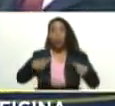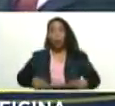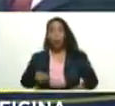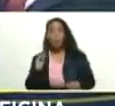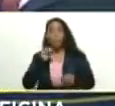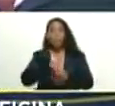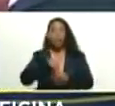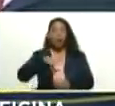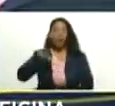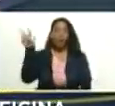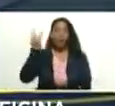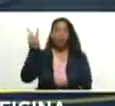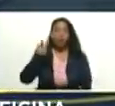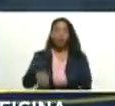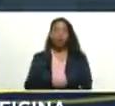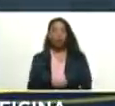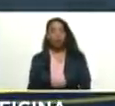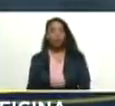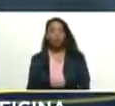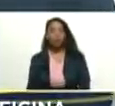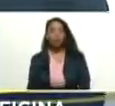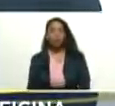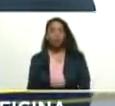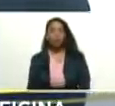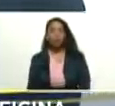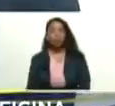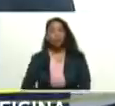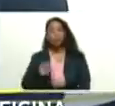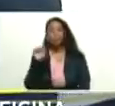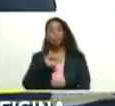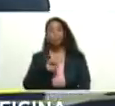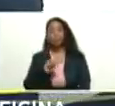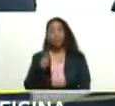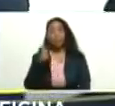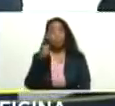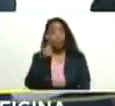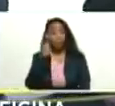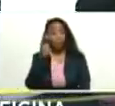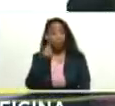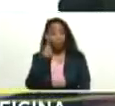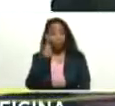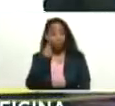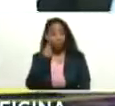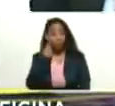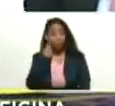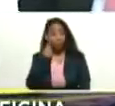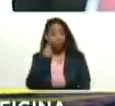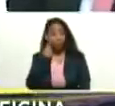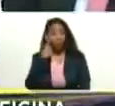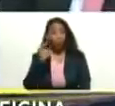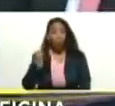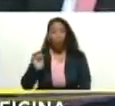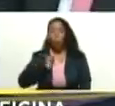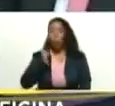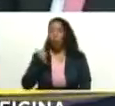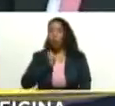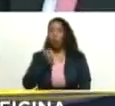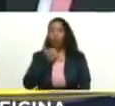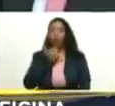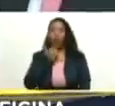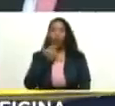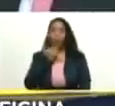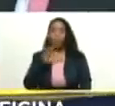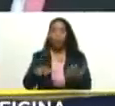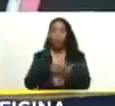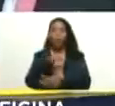Venezuela. Y bueno, de estar pendiente de cualquier anomalía